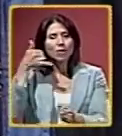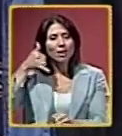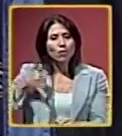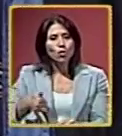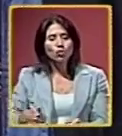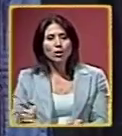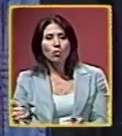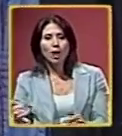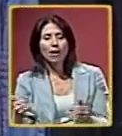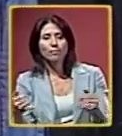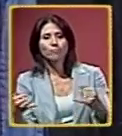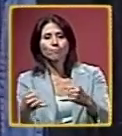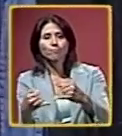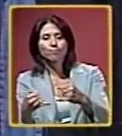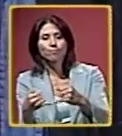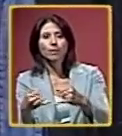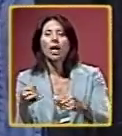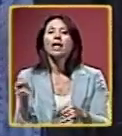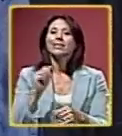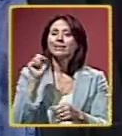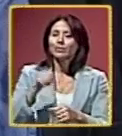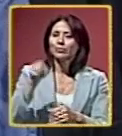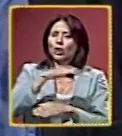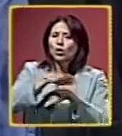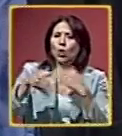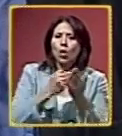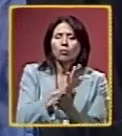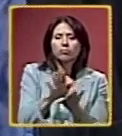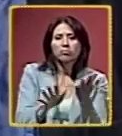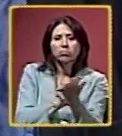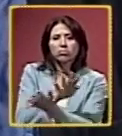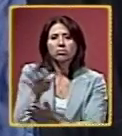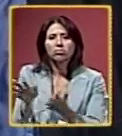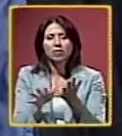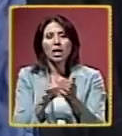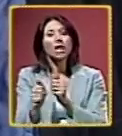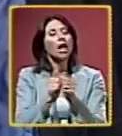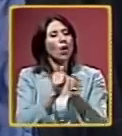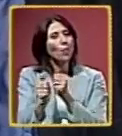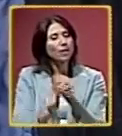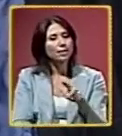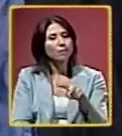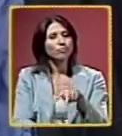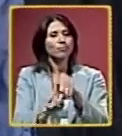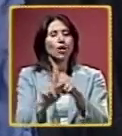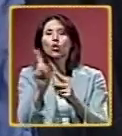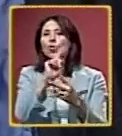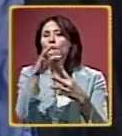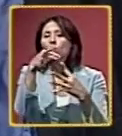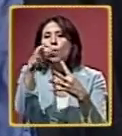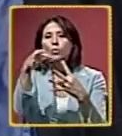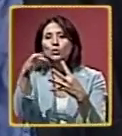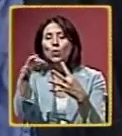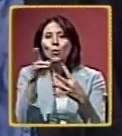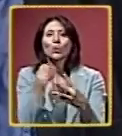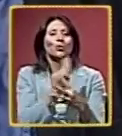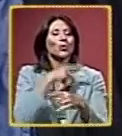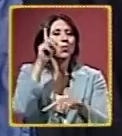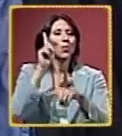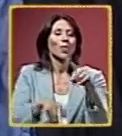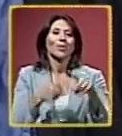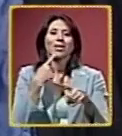incorporado. Efectivamente, ¿verdad? Ya todo esto se mezcla y eso, la competencia va, no es una opción. Nosotros no podemos decir que no